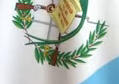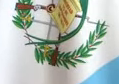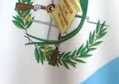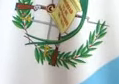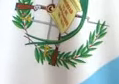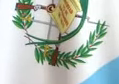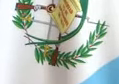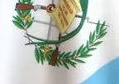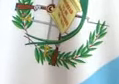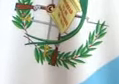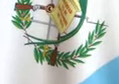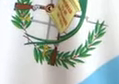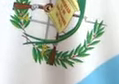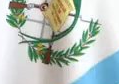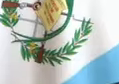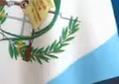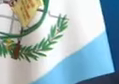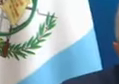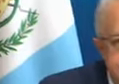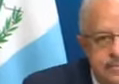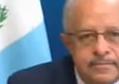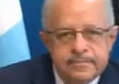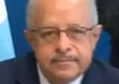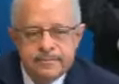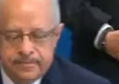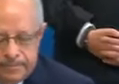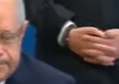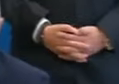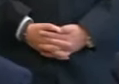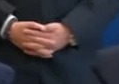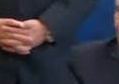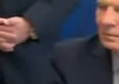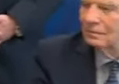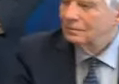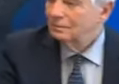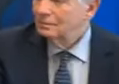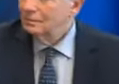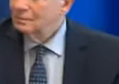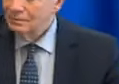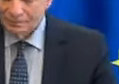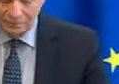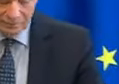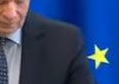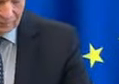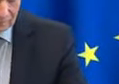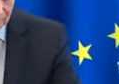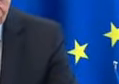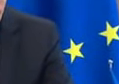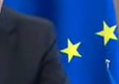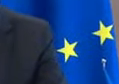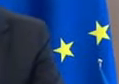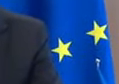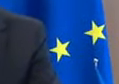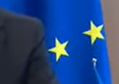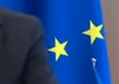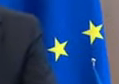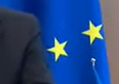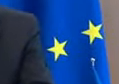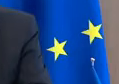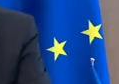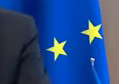se berard josef of the european un and minister of foreign